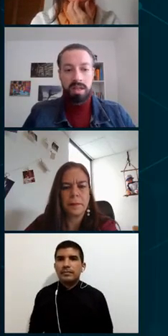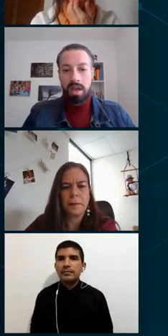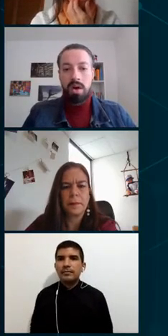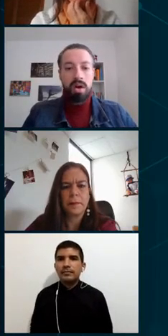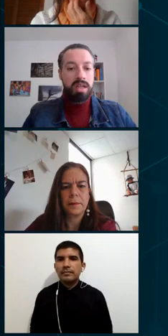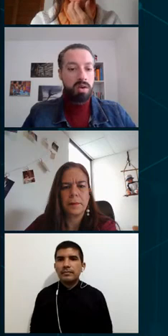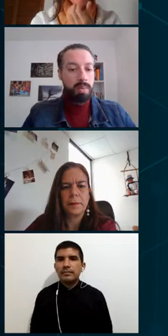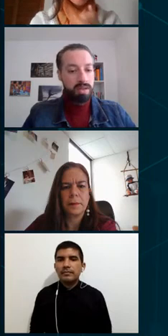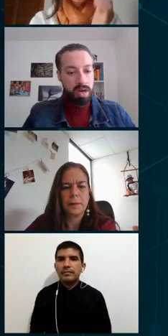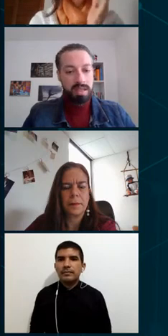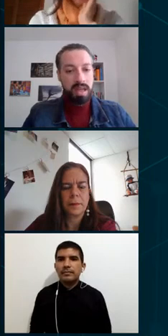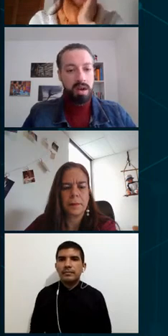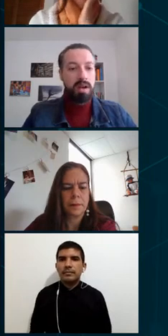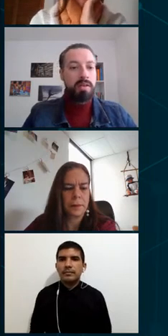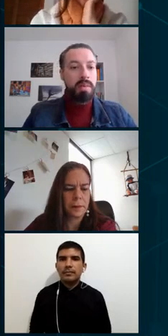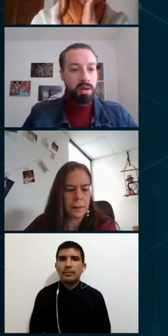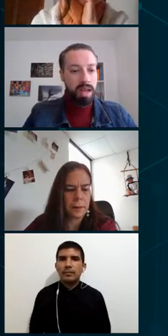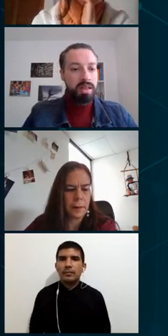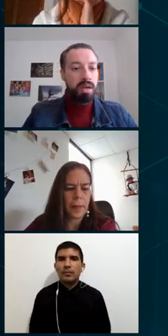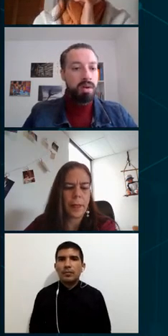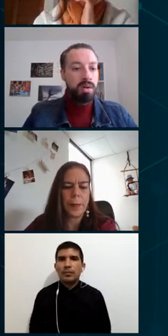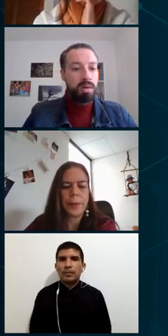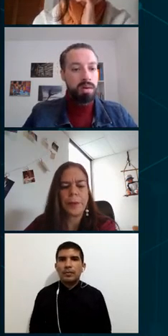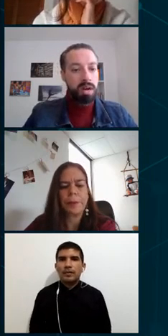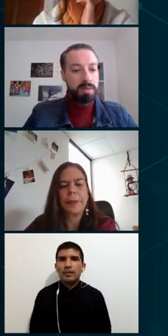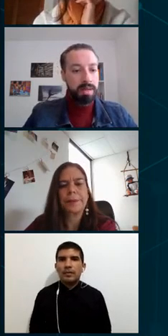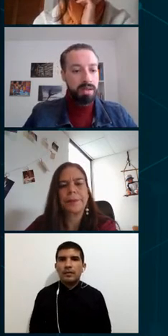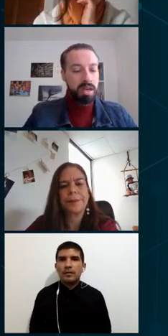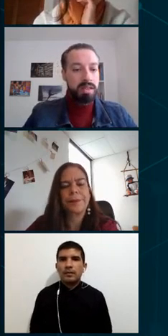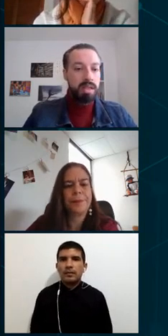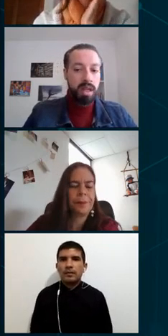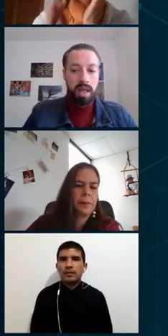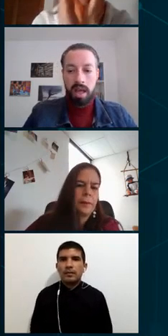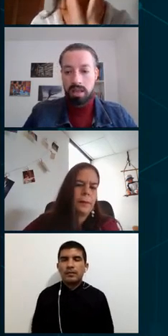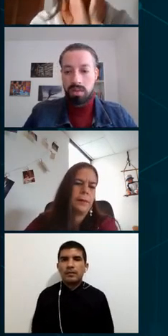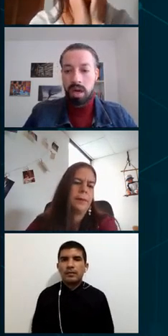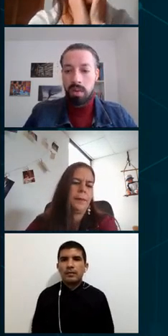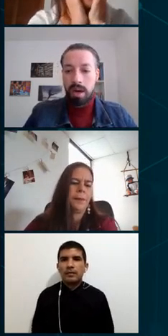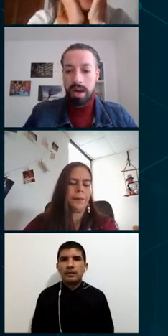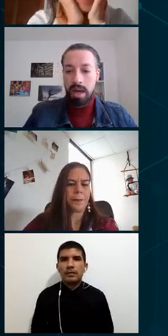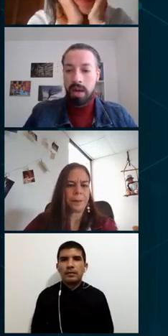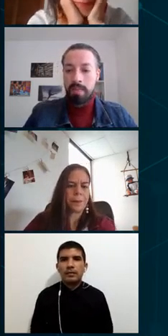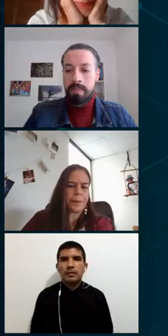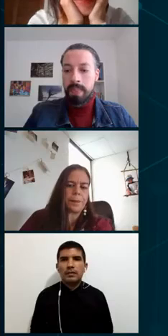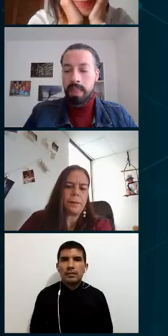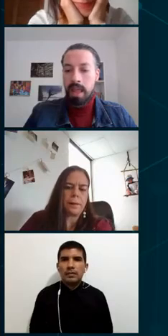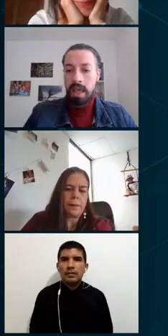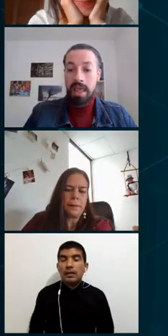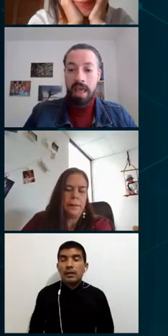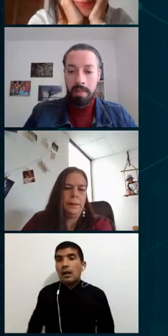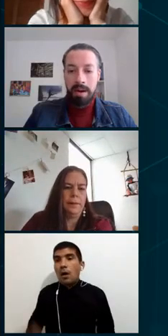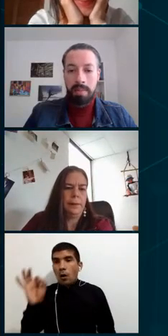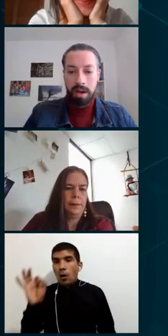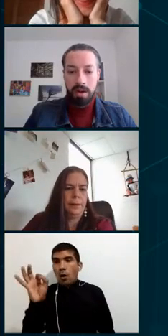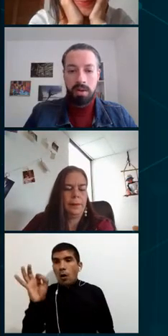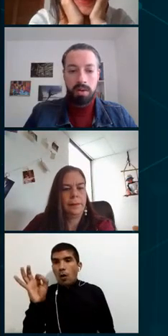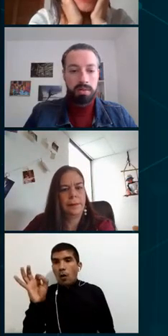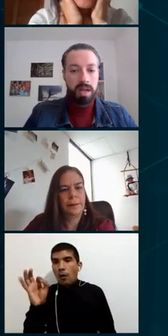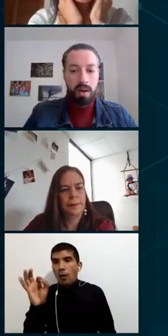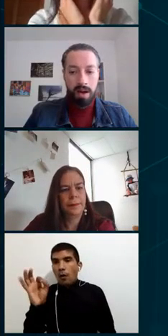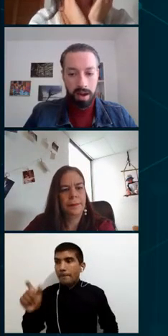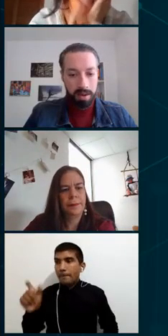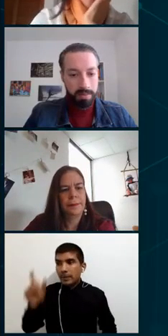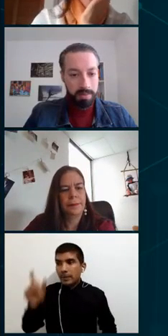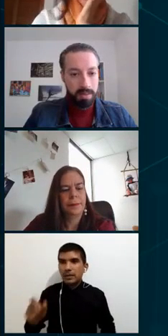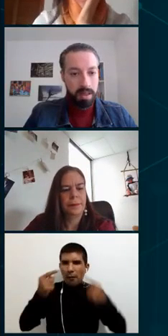en años anteriores o personajes que de alguna forma conecten con las personas, es una buena idea para